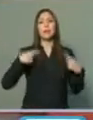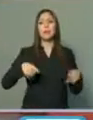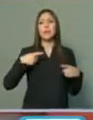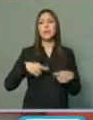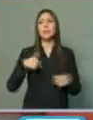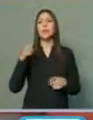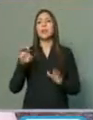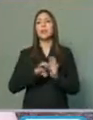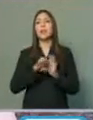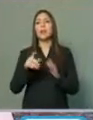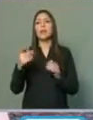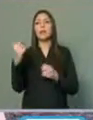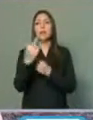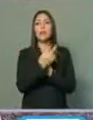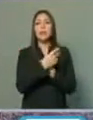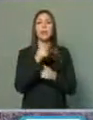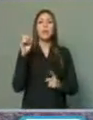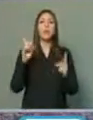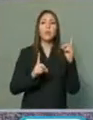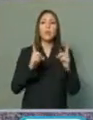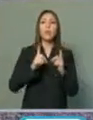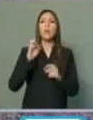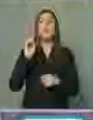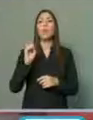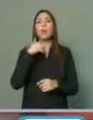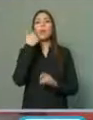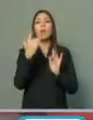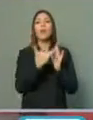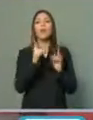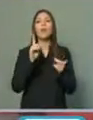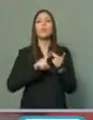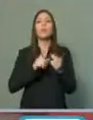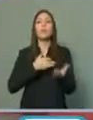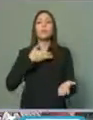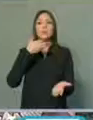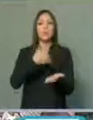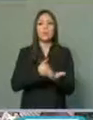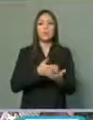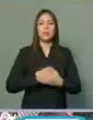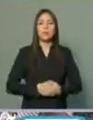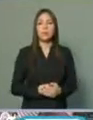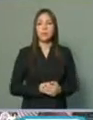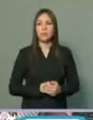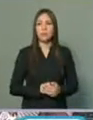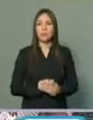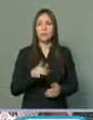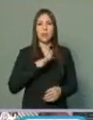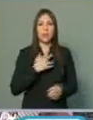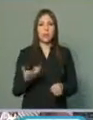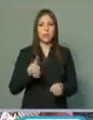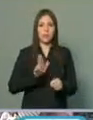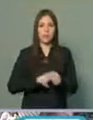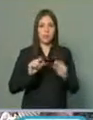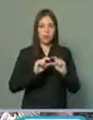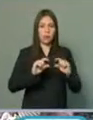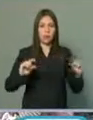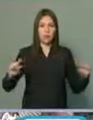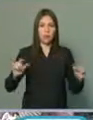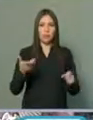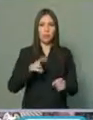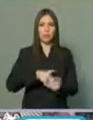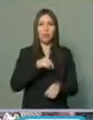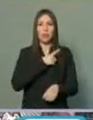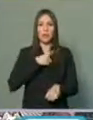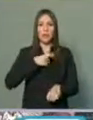quieren contactarlo o a dónde pueden acudir. Sí, bueno, normalmente aparecen los Ajá. teléfonos de la clínica para el control. Debe ser un